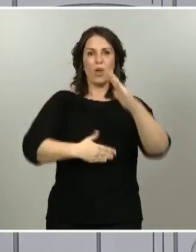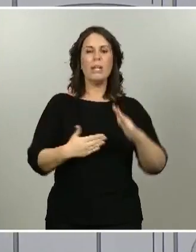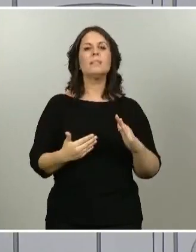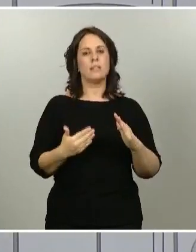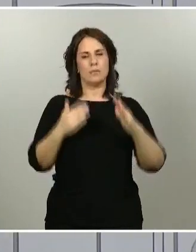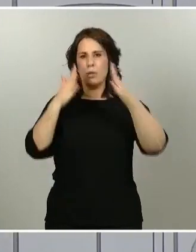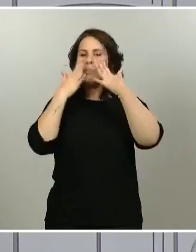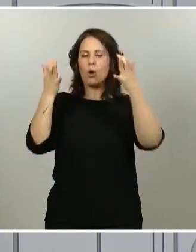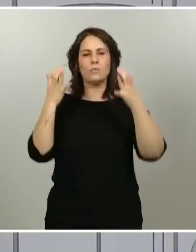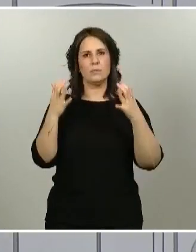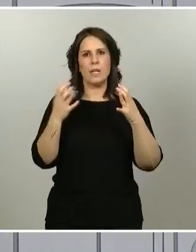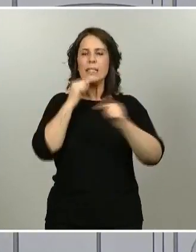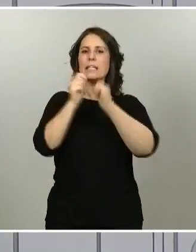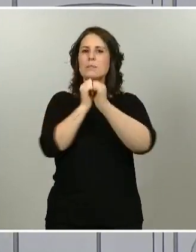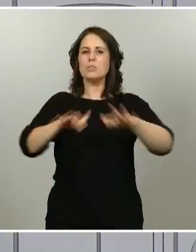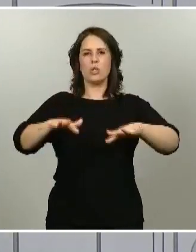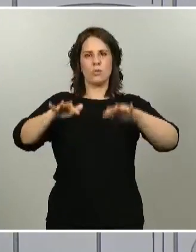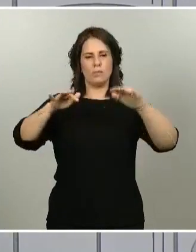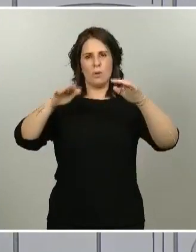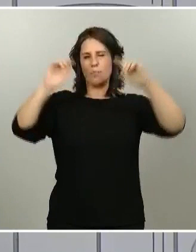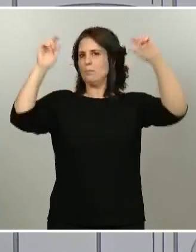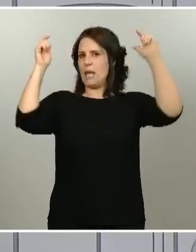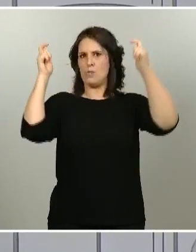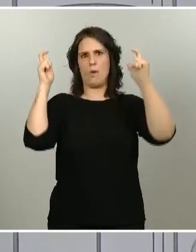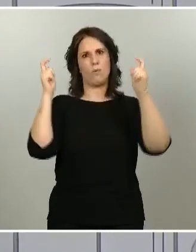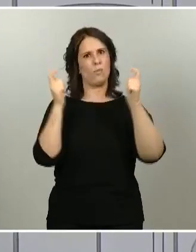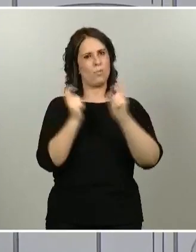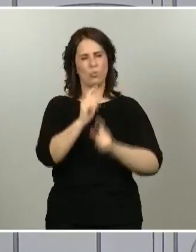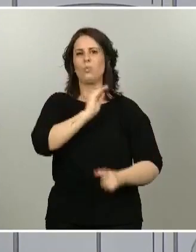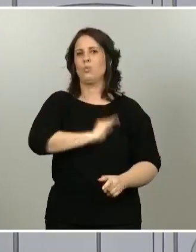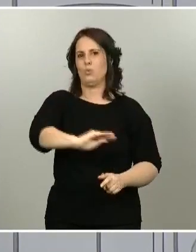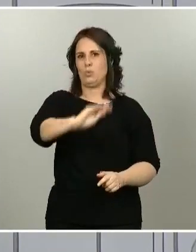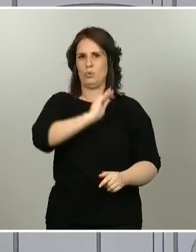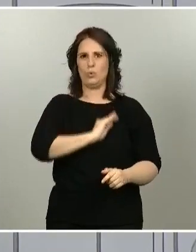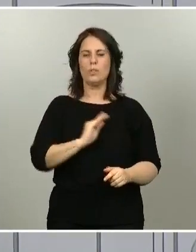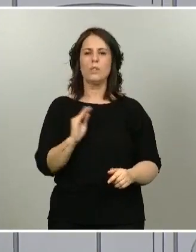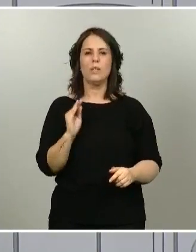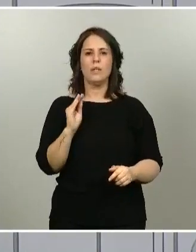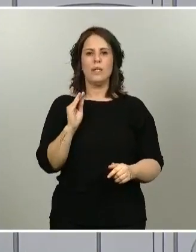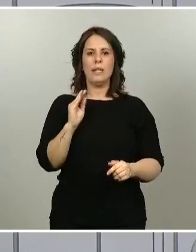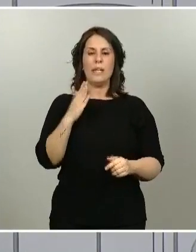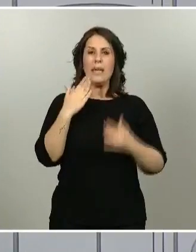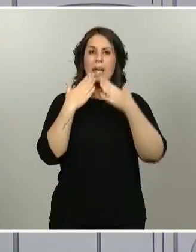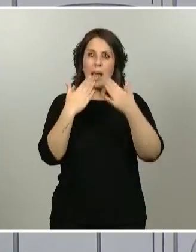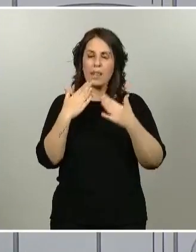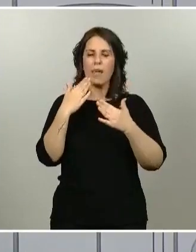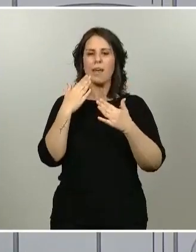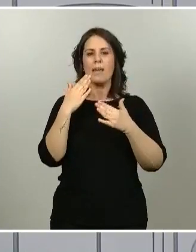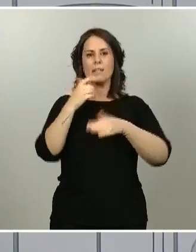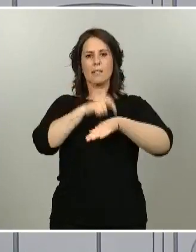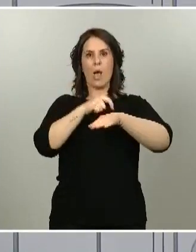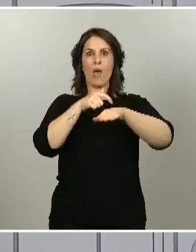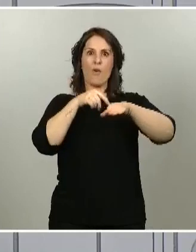de la transmisión hasta el punto que, como decíamos hace un momento, con esas flexibilizaciones que se van proponiendo, estamos en una